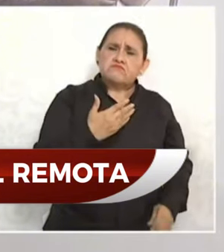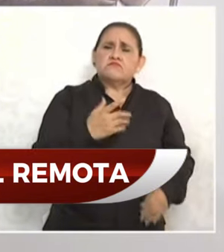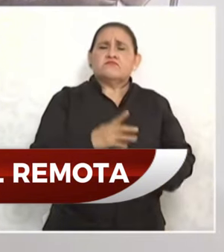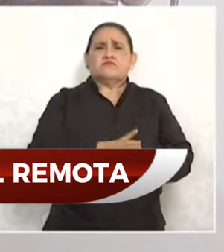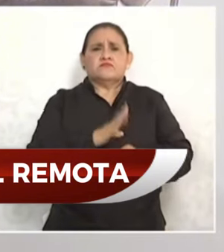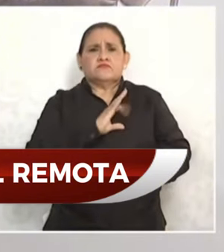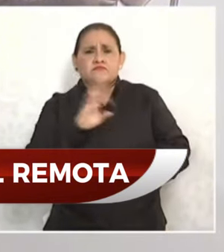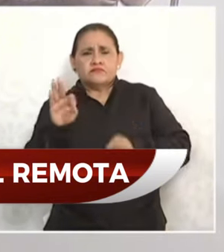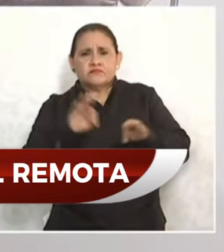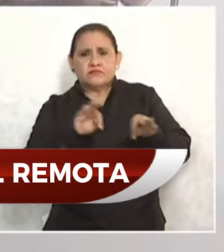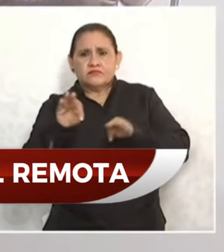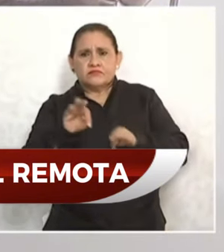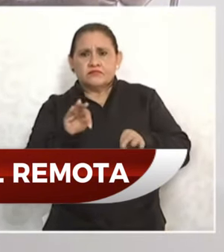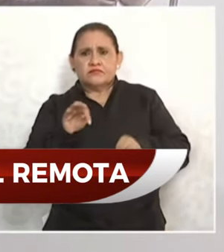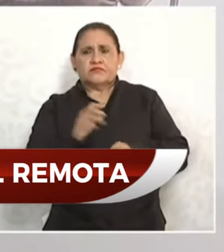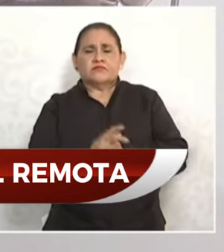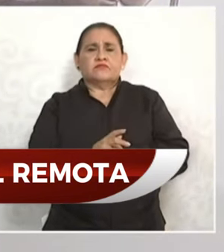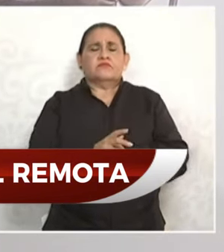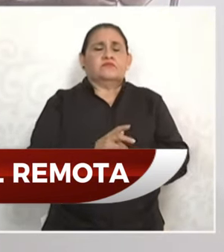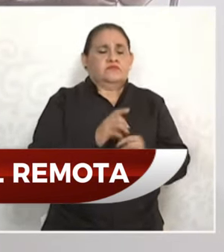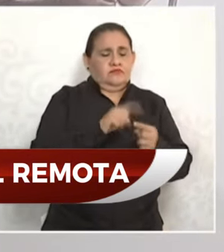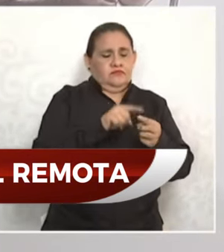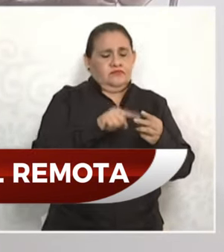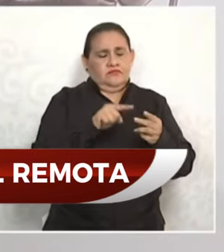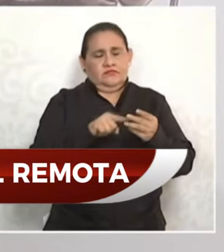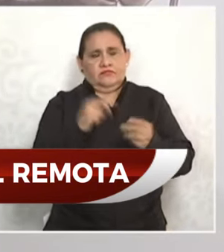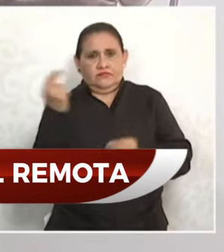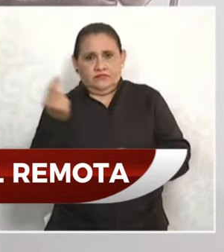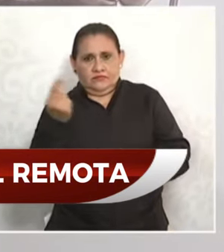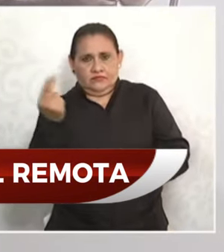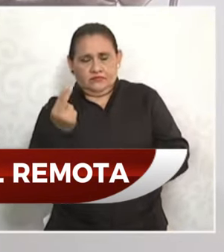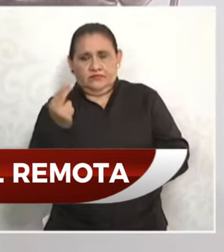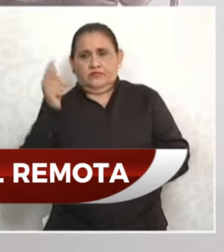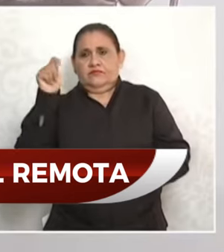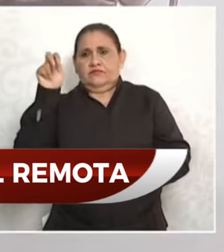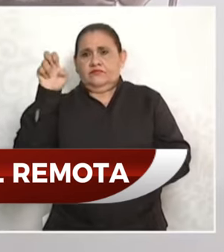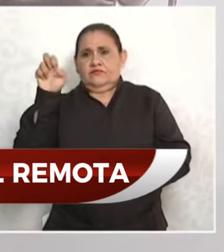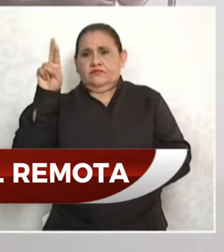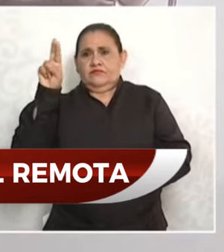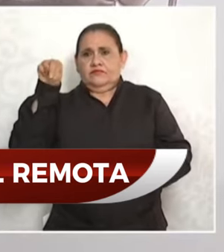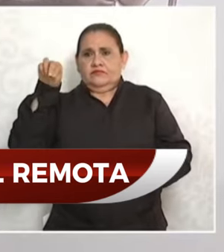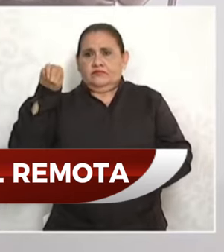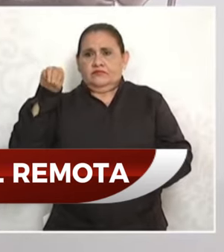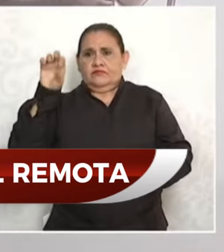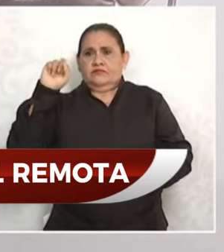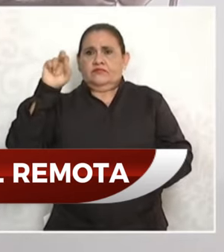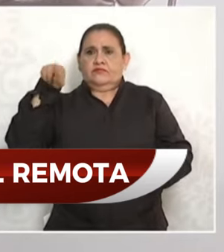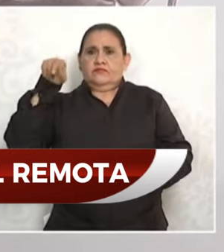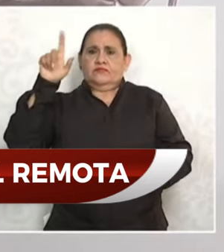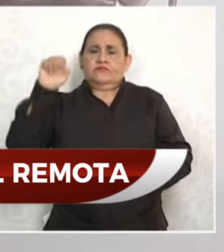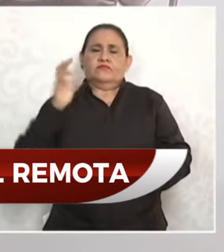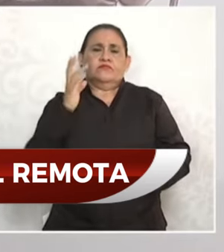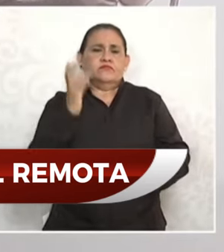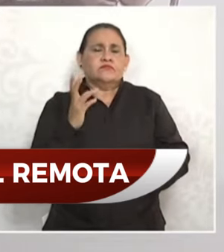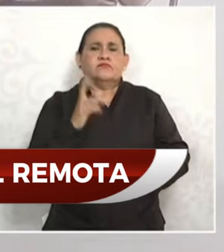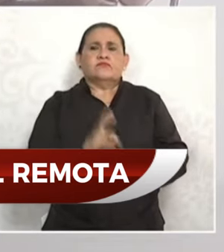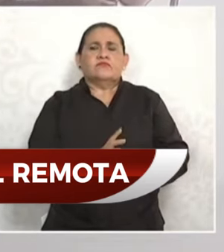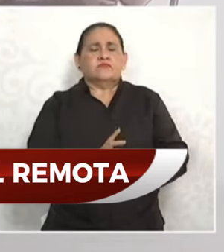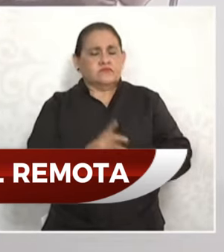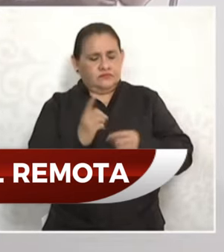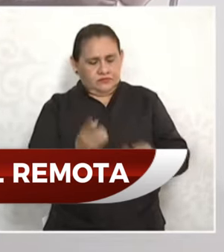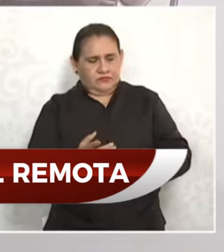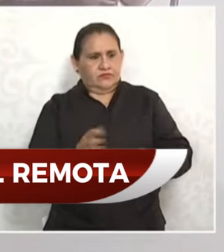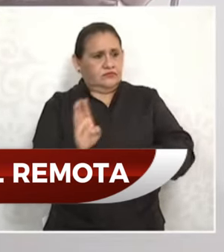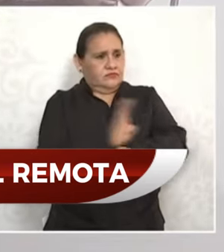número de terminales adecuadas y las infraestructuras portuarias para la consolidación del desarrollo marítimo. Esto impactará en el bienestar